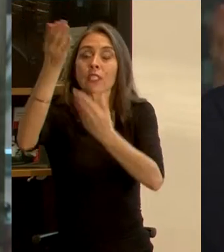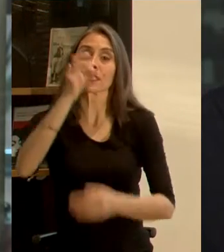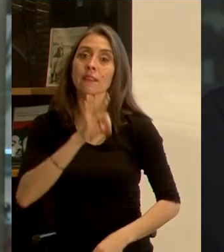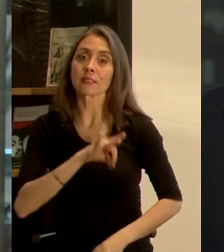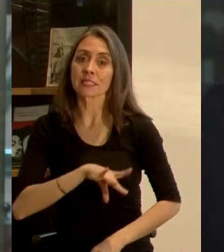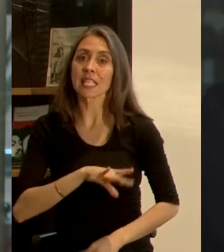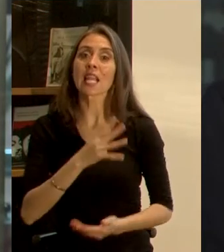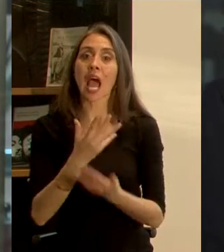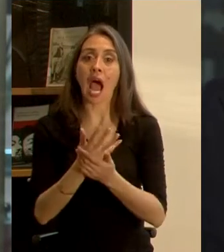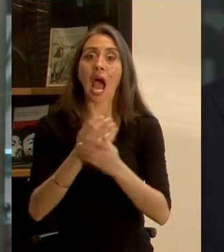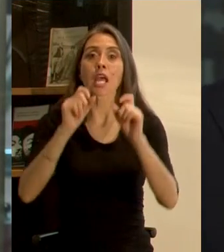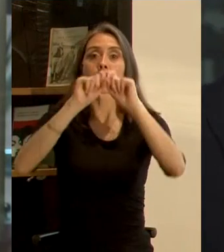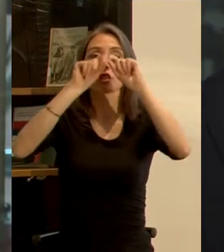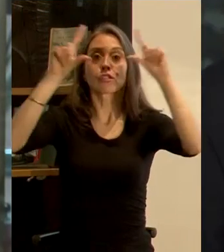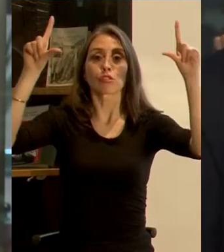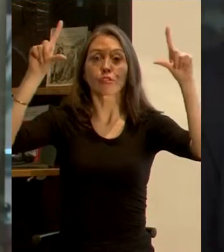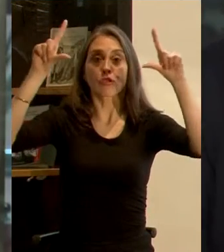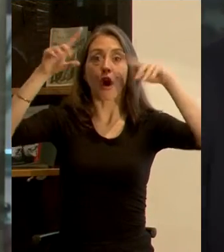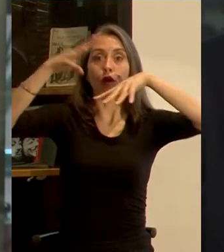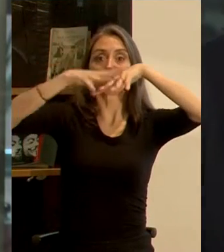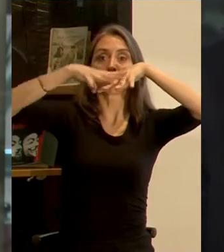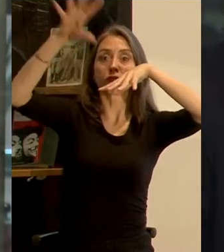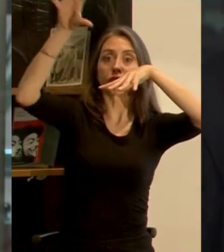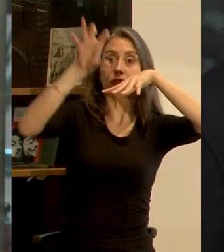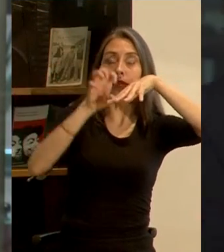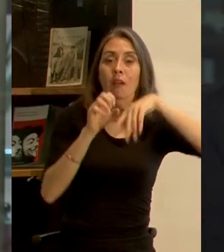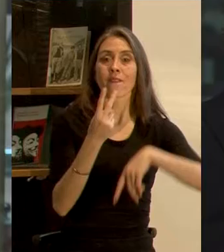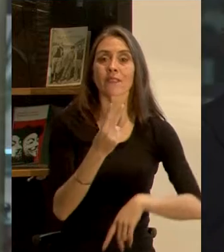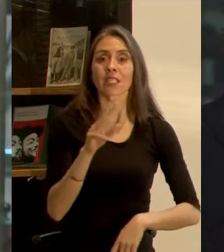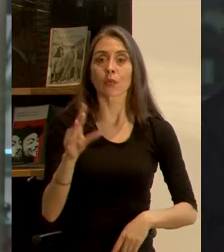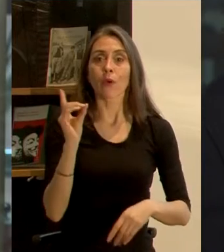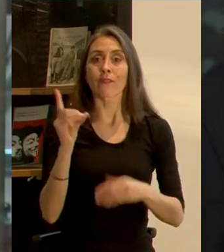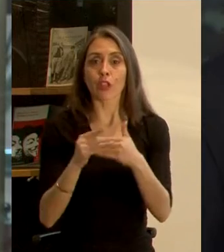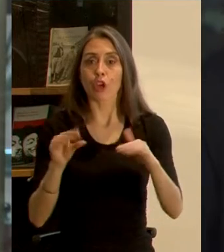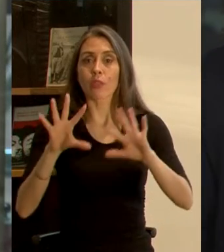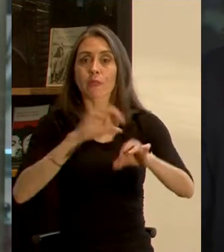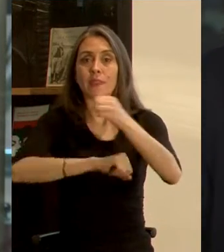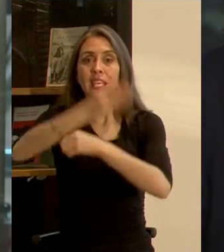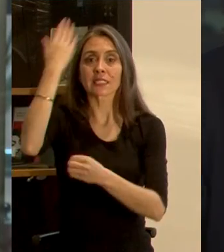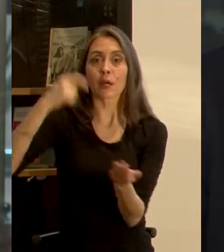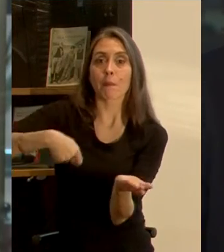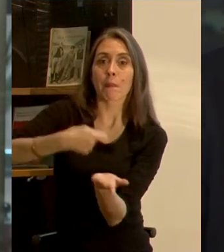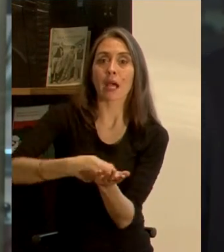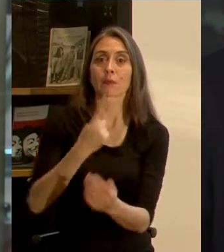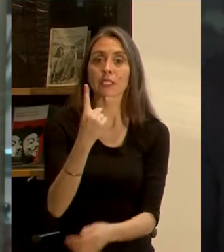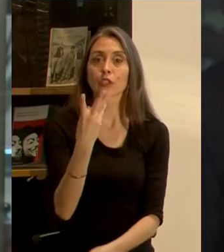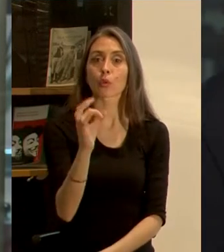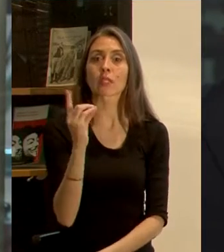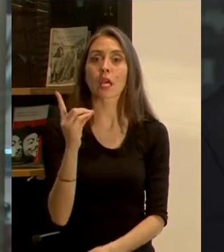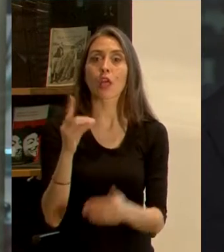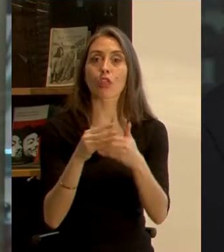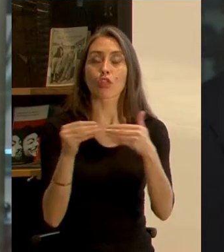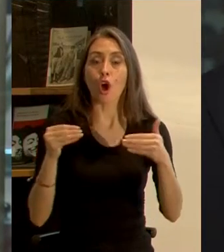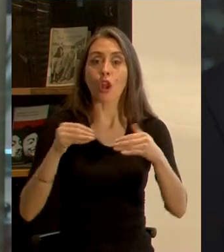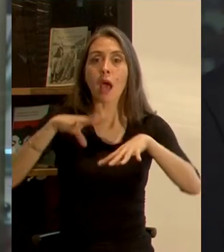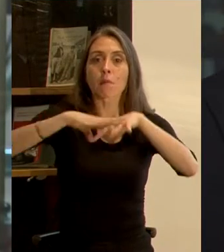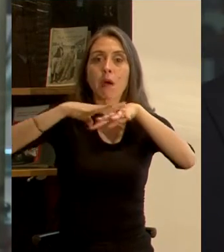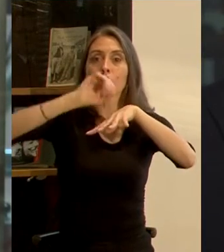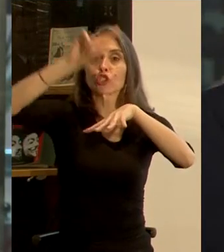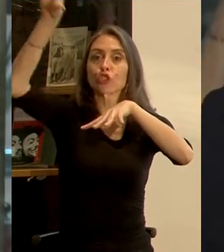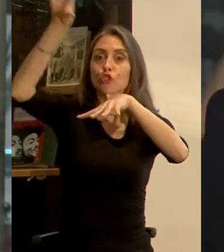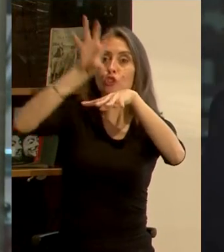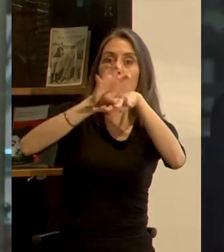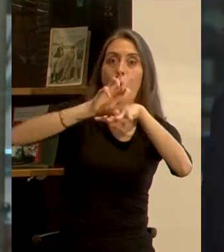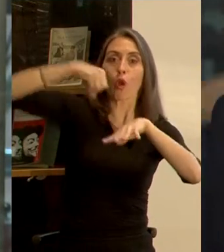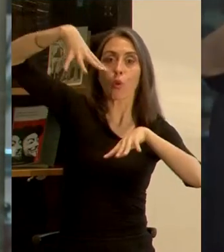Chile tiene energía solar a $29 el megawatt hora. Hace 10 años estábamos pagando $140 el megawatt hora. Y vamos a